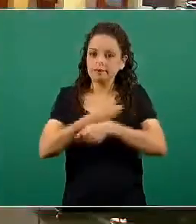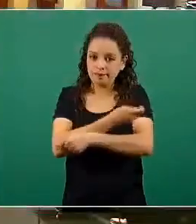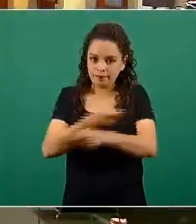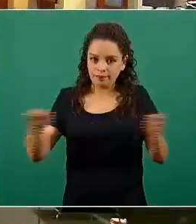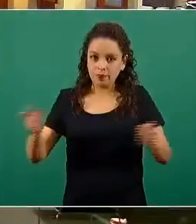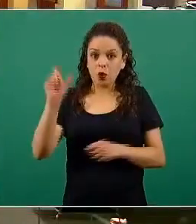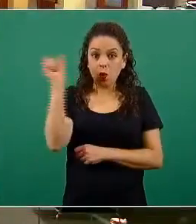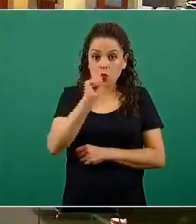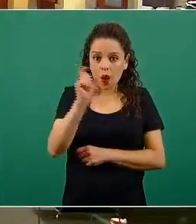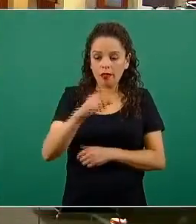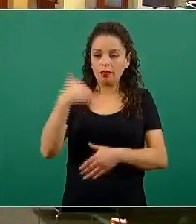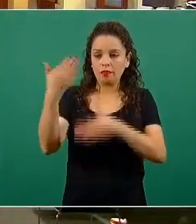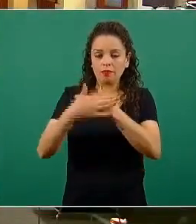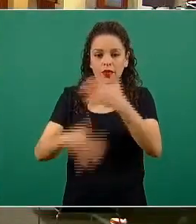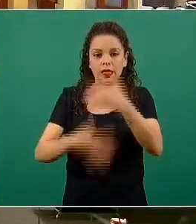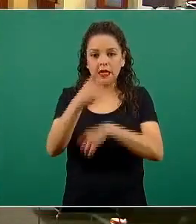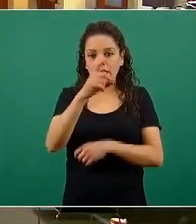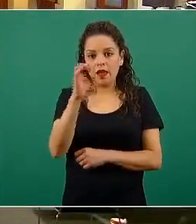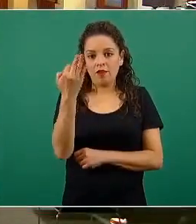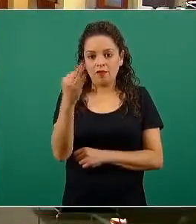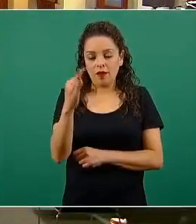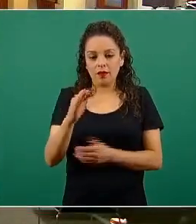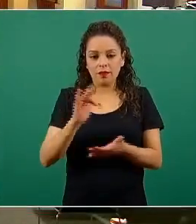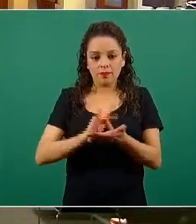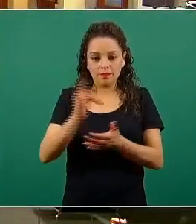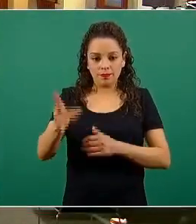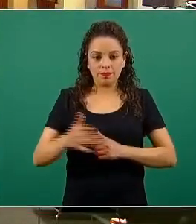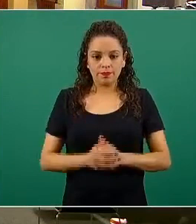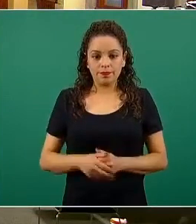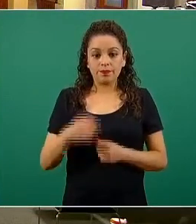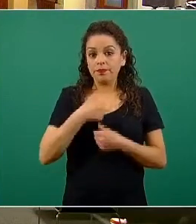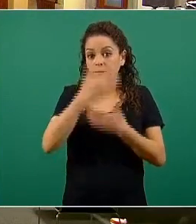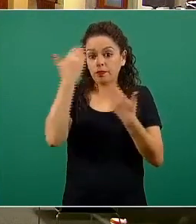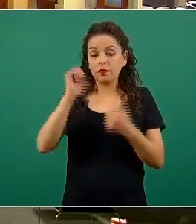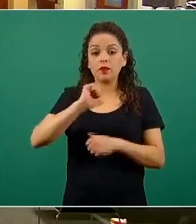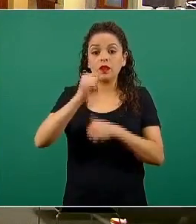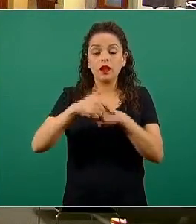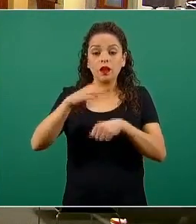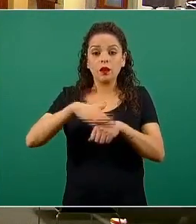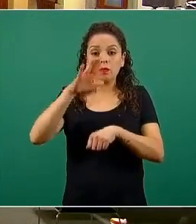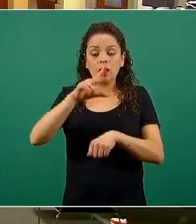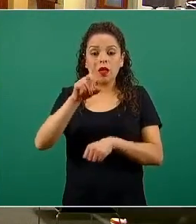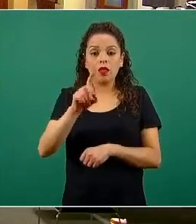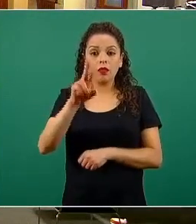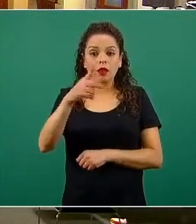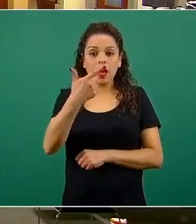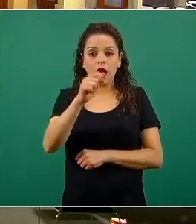15 de febrero con el siguiente embarque. Gracias. No sé si el doctor López-Gatell quiera agregar algo más o…